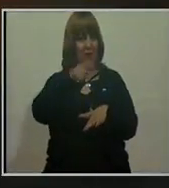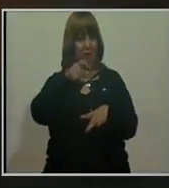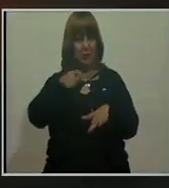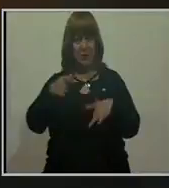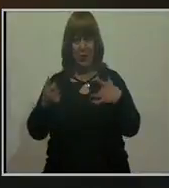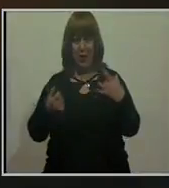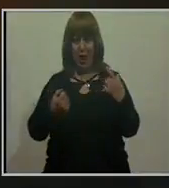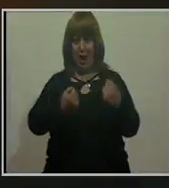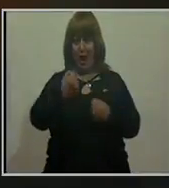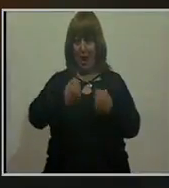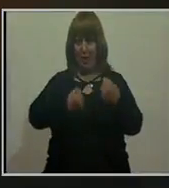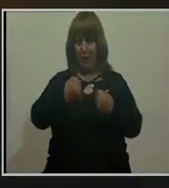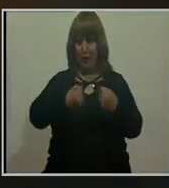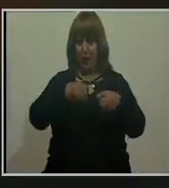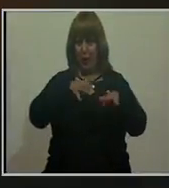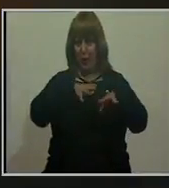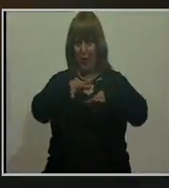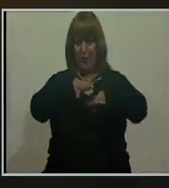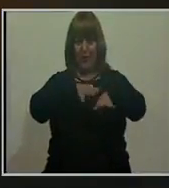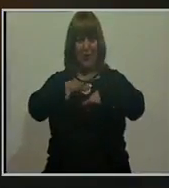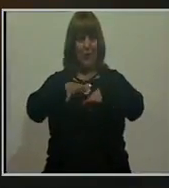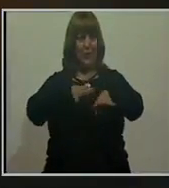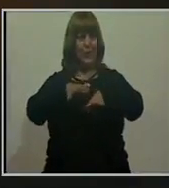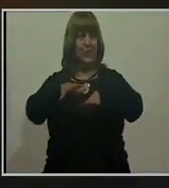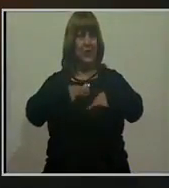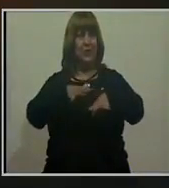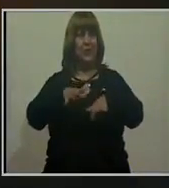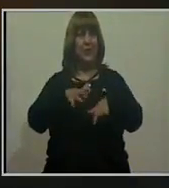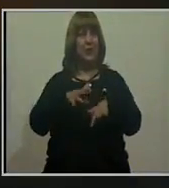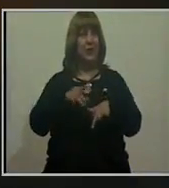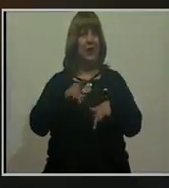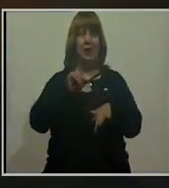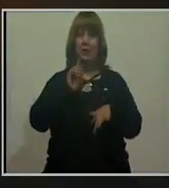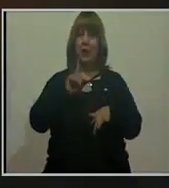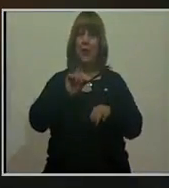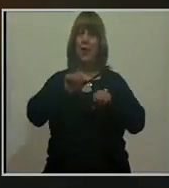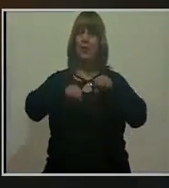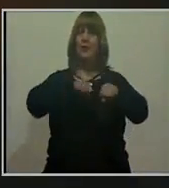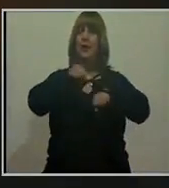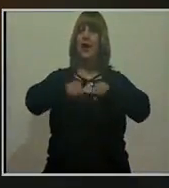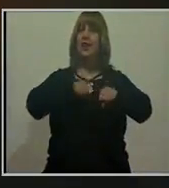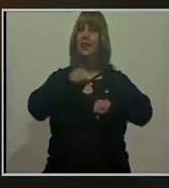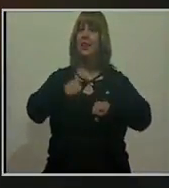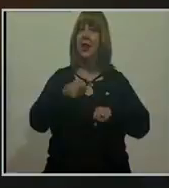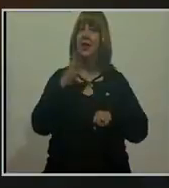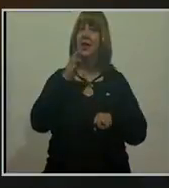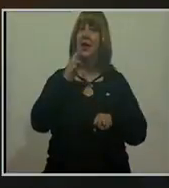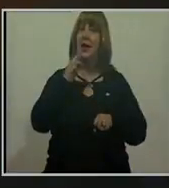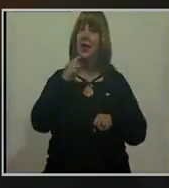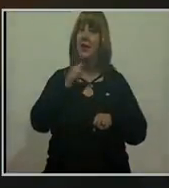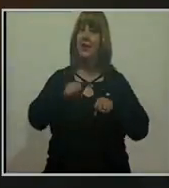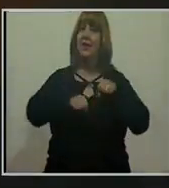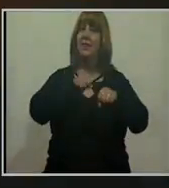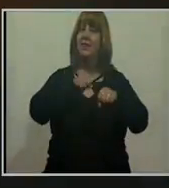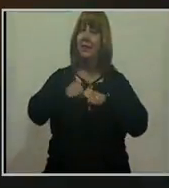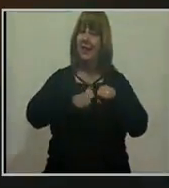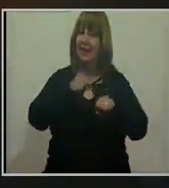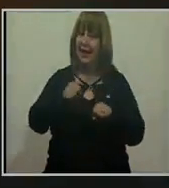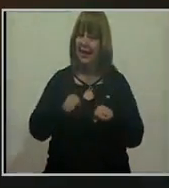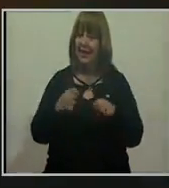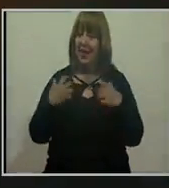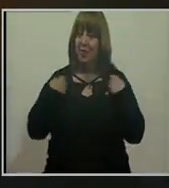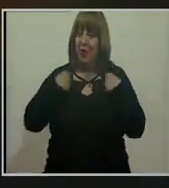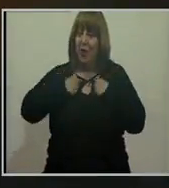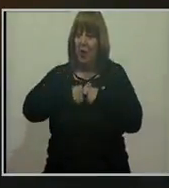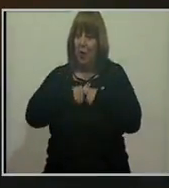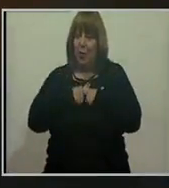vial a esta hora. Bici. Oh, Dios bicicleta. Mío. No. Directamente un traje neopren. Claro, bien. Debajo